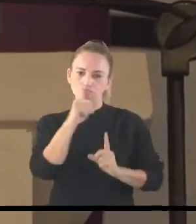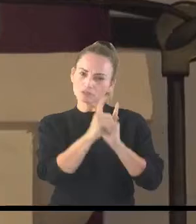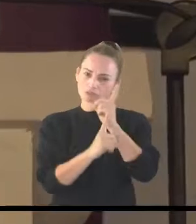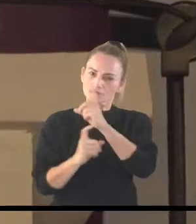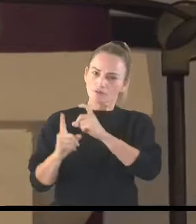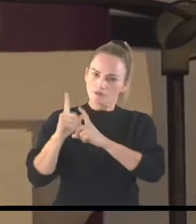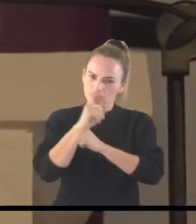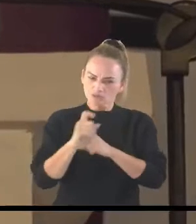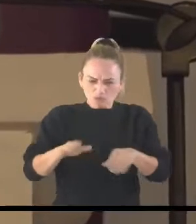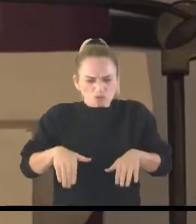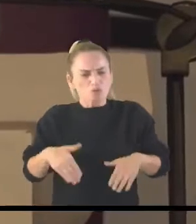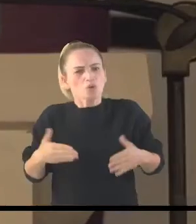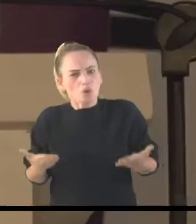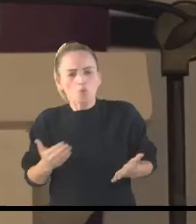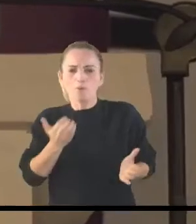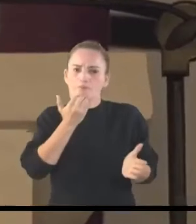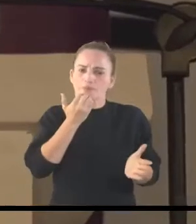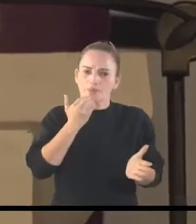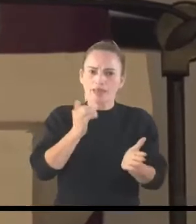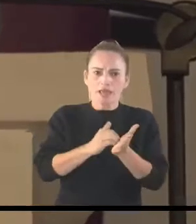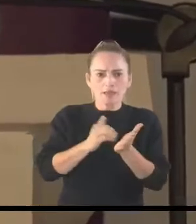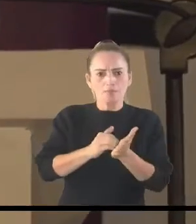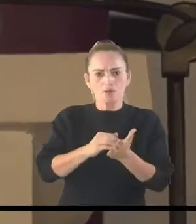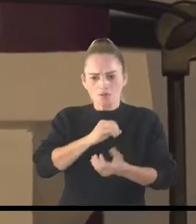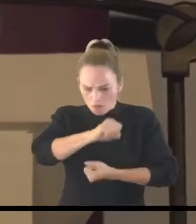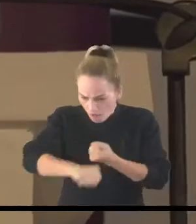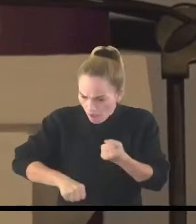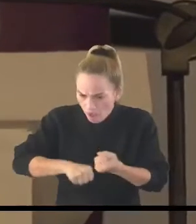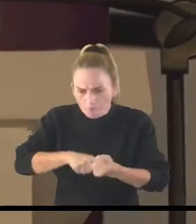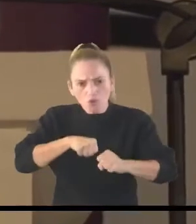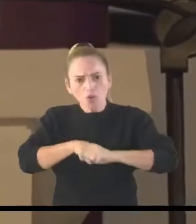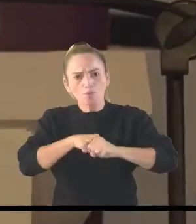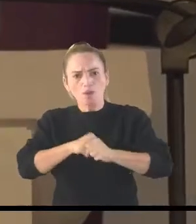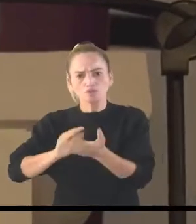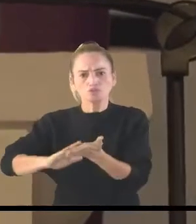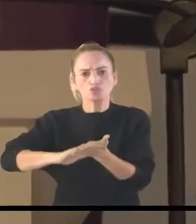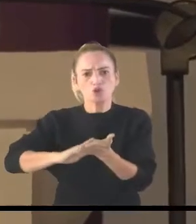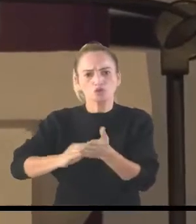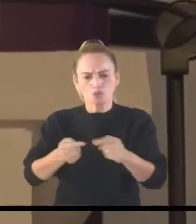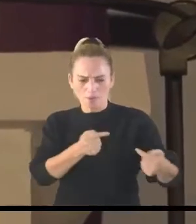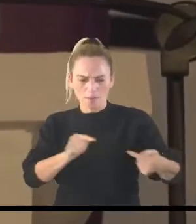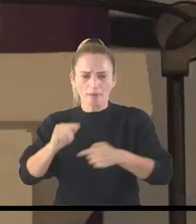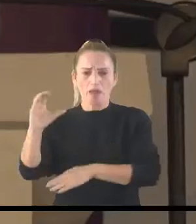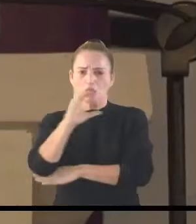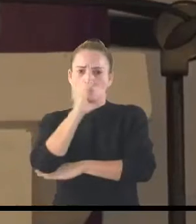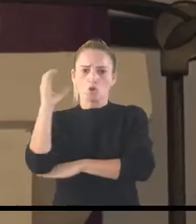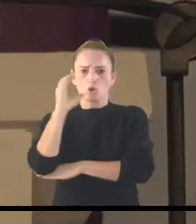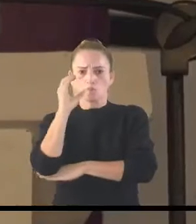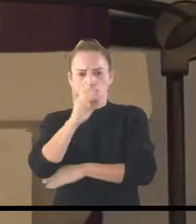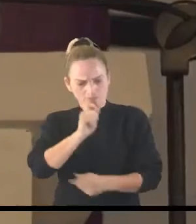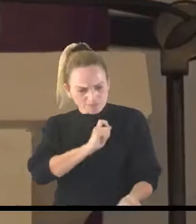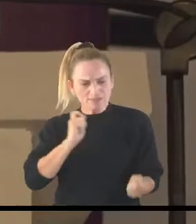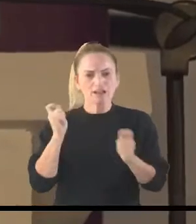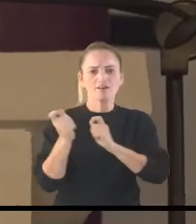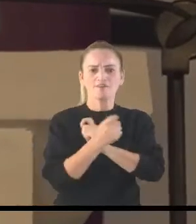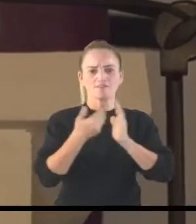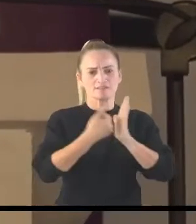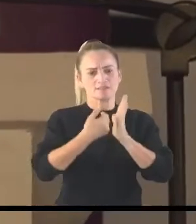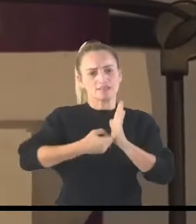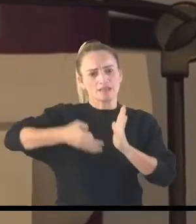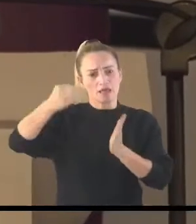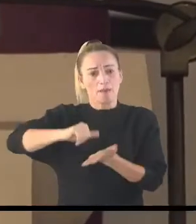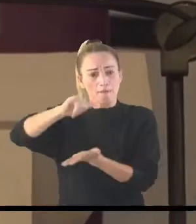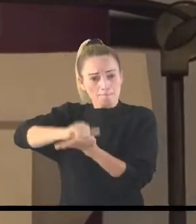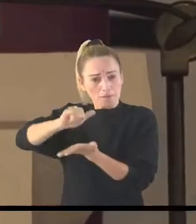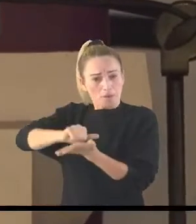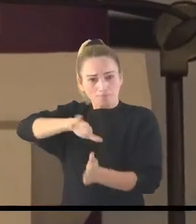reflexión de cómo podemos sumar esfuerzos para la superación del conflicto armado y trabajar en garantías de no